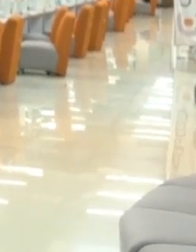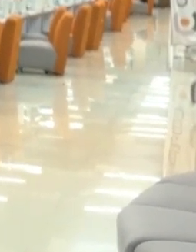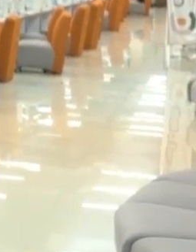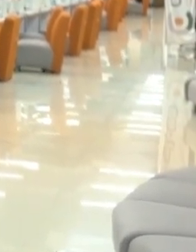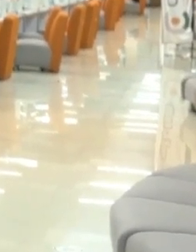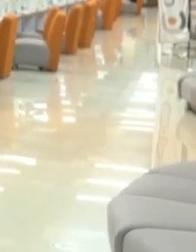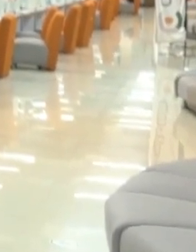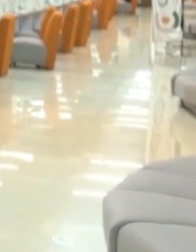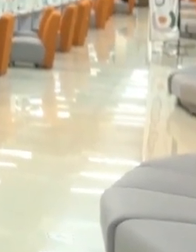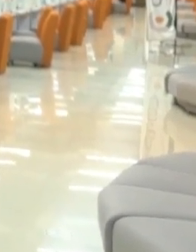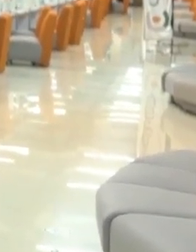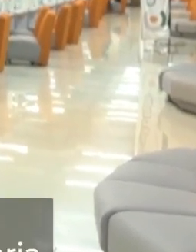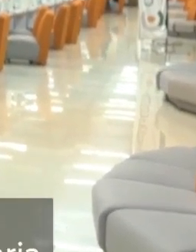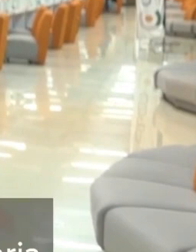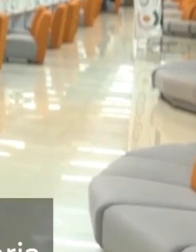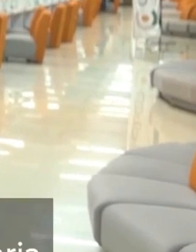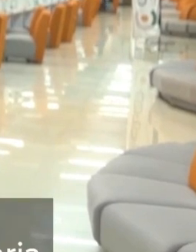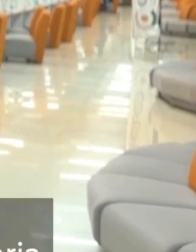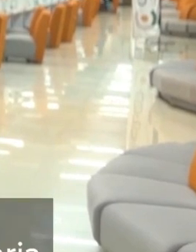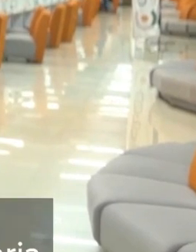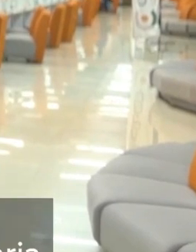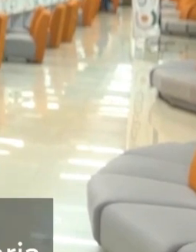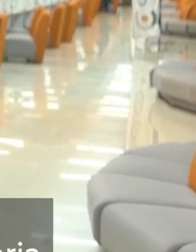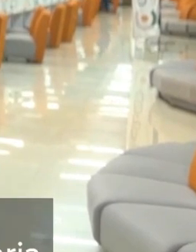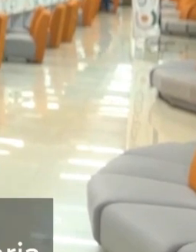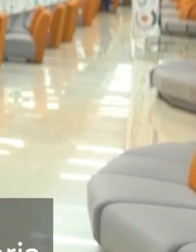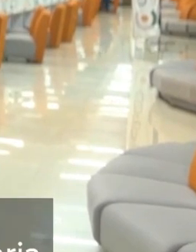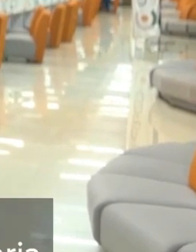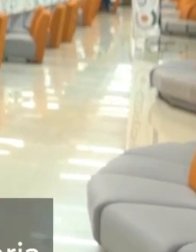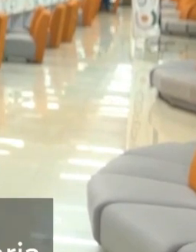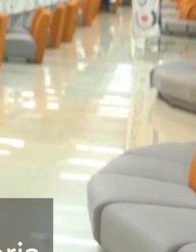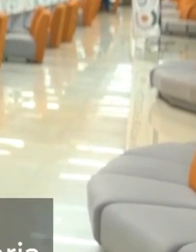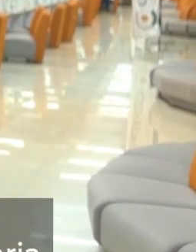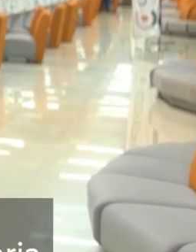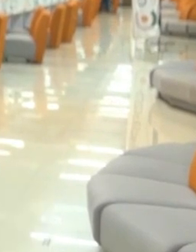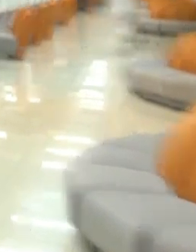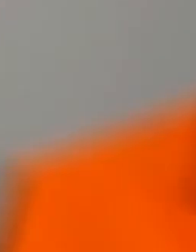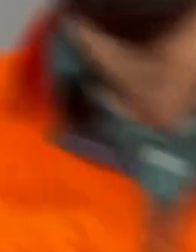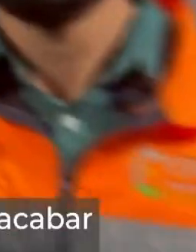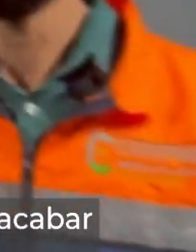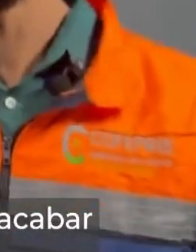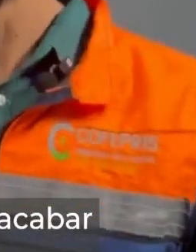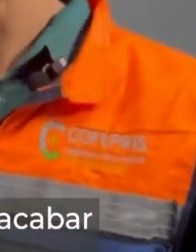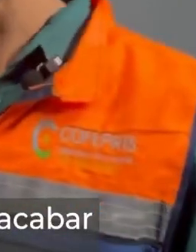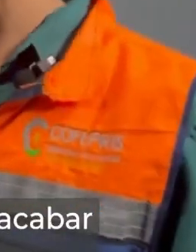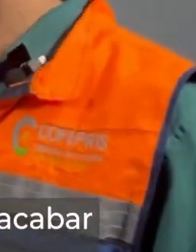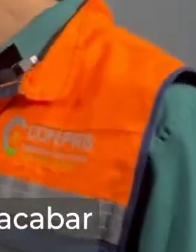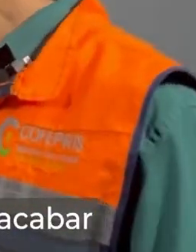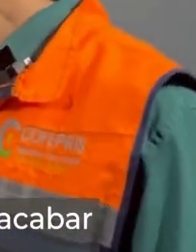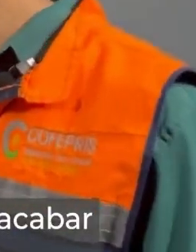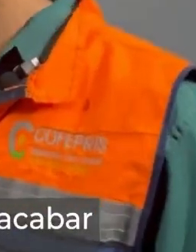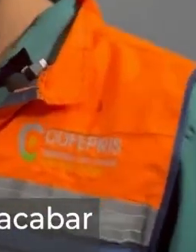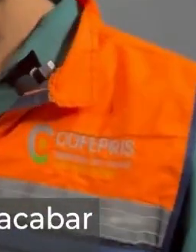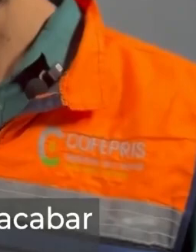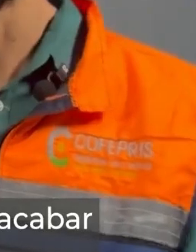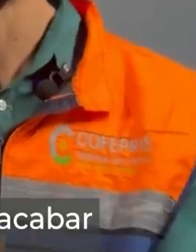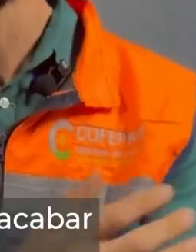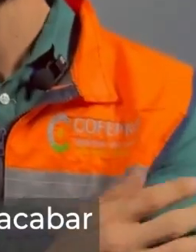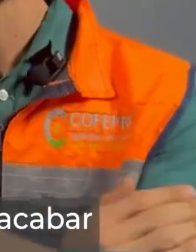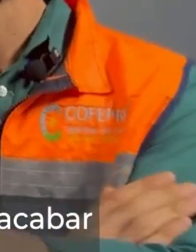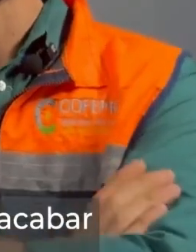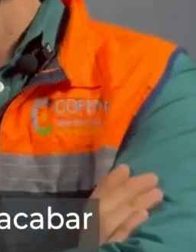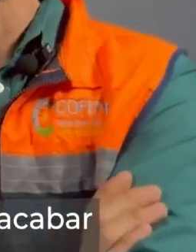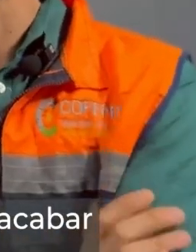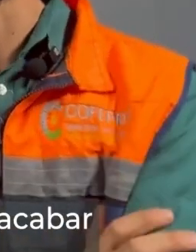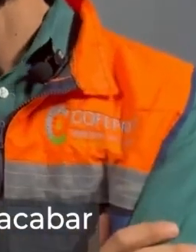a empresas que venden medicamentos para garantizar que cumplan con la normativa sanitaria. Imponemos sanciones ejemplares para